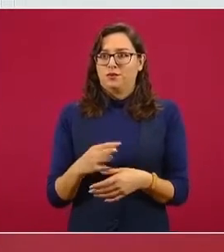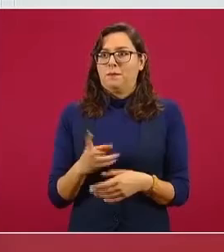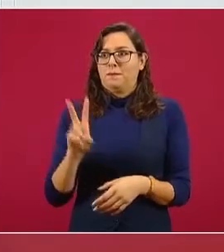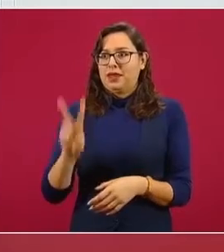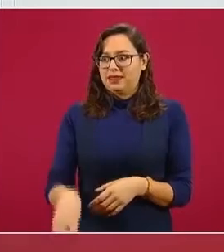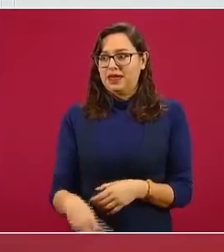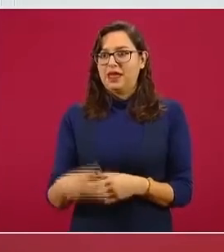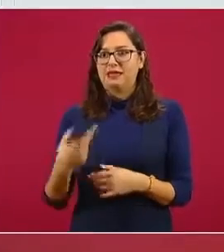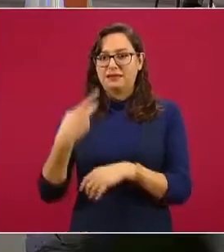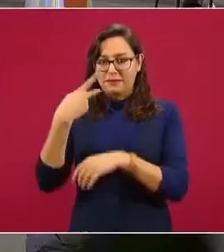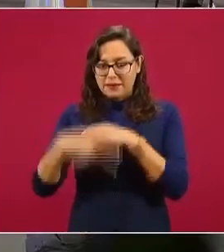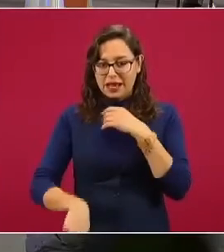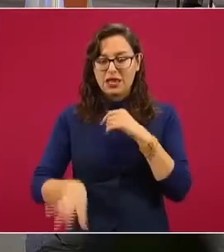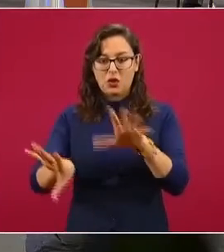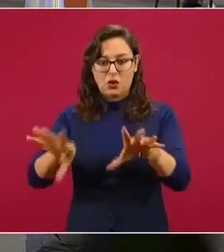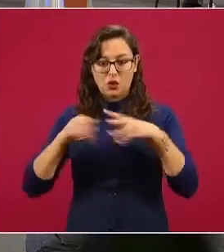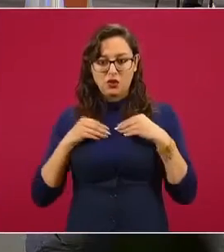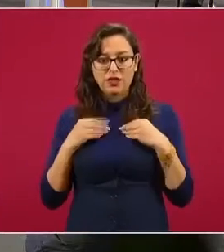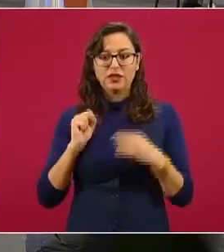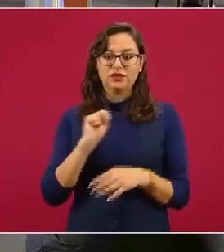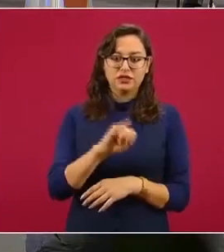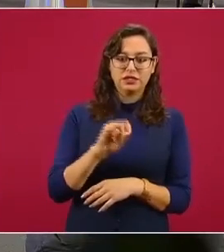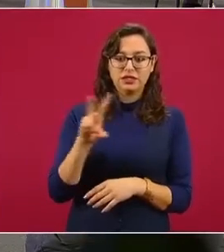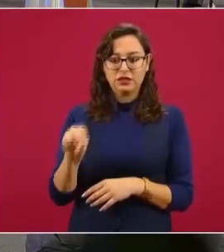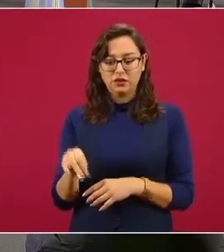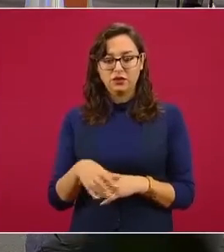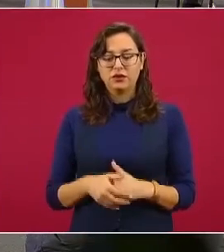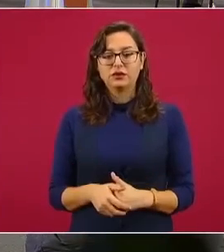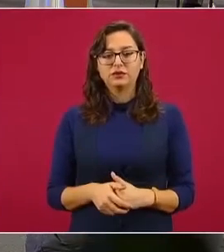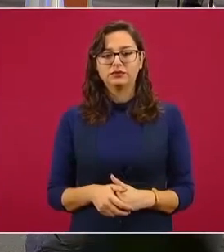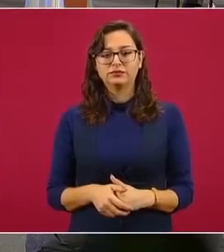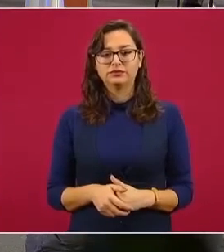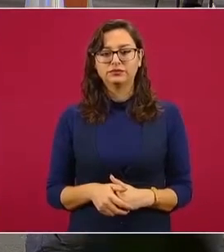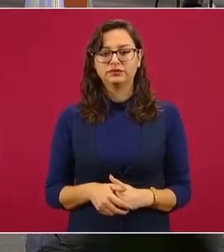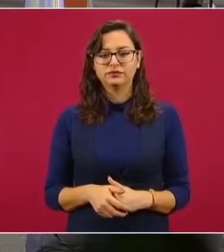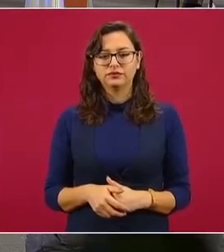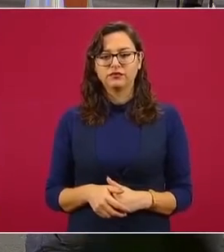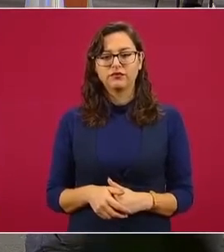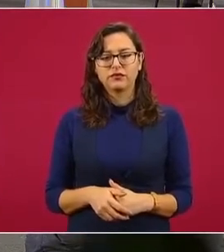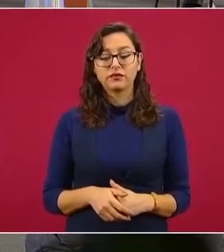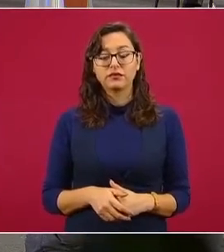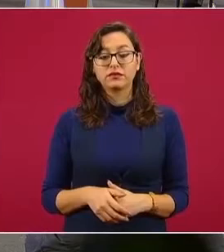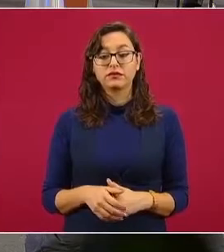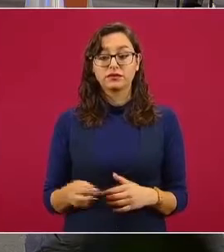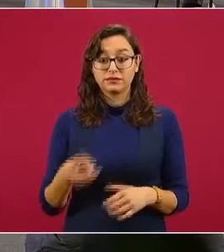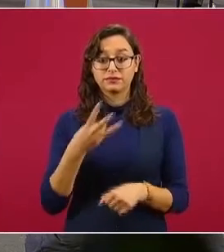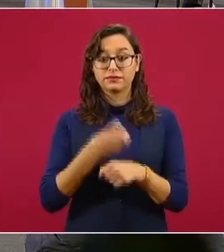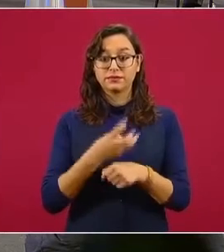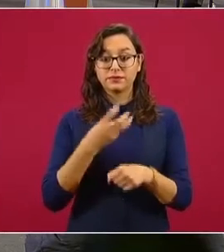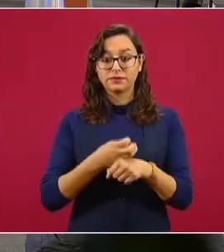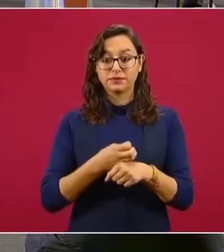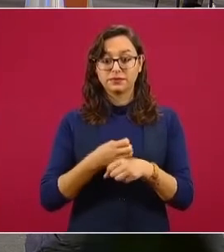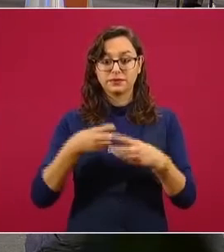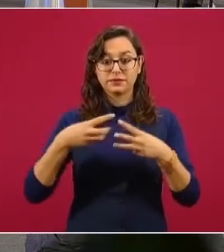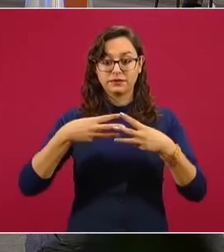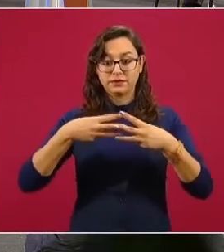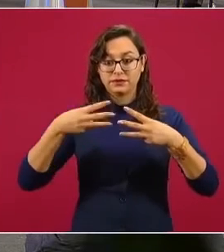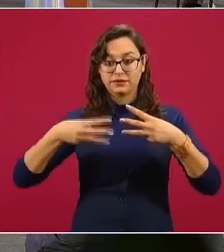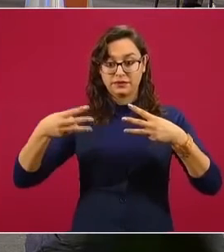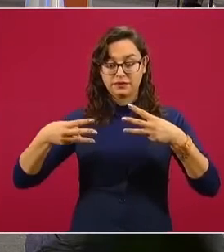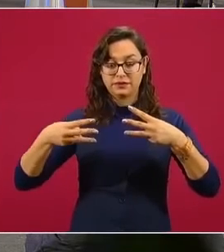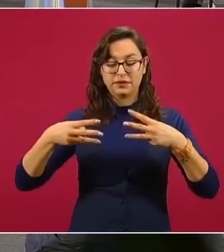que nos contagiemos o contagiemos a otros. La siguiente. Finalmente, la tercera curva epidémica, estas tres las presento